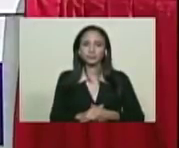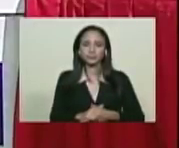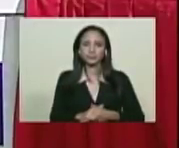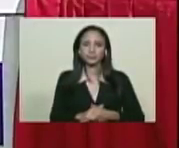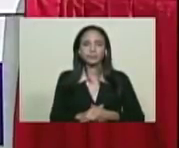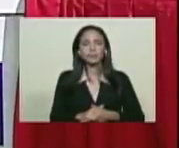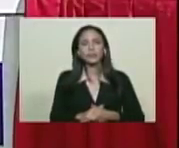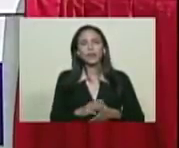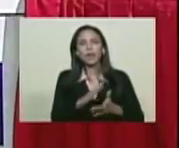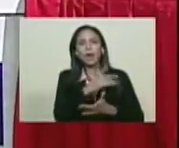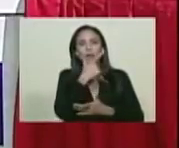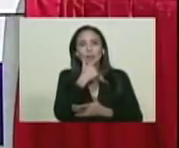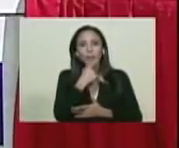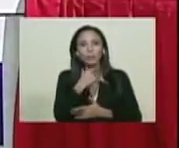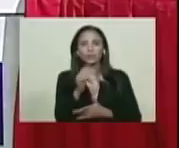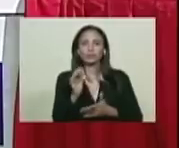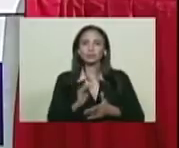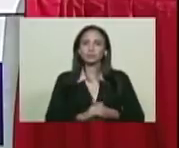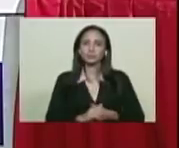¡Qué manguangua!